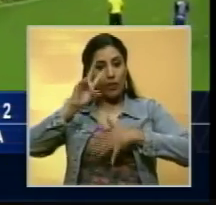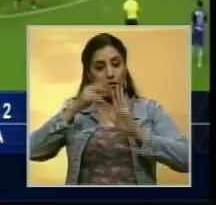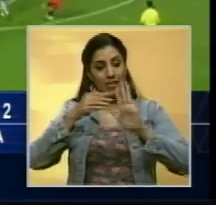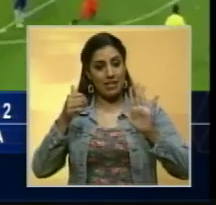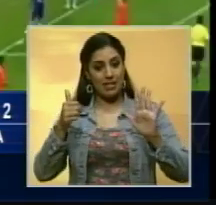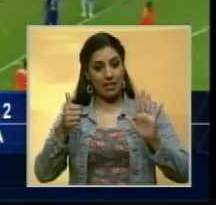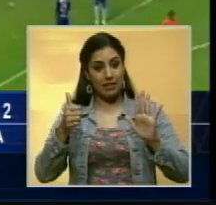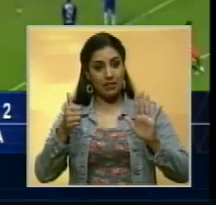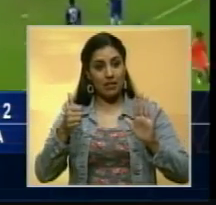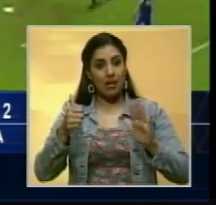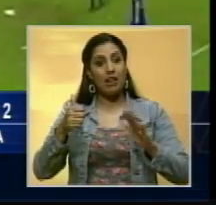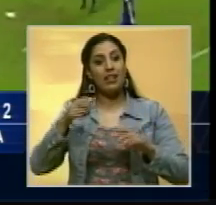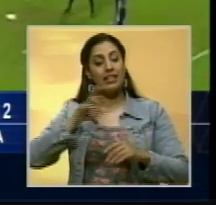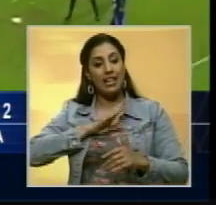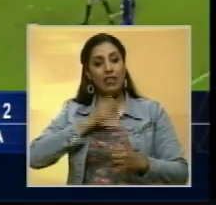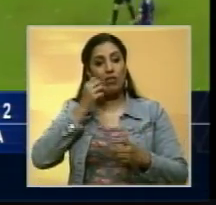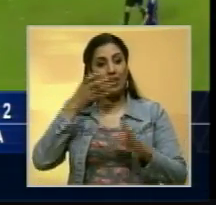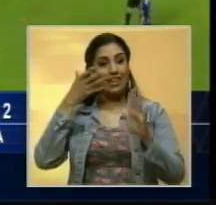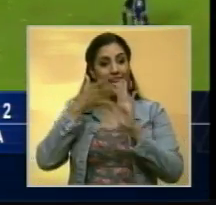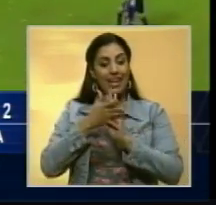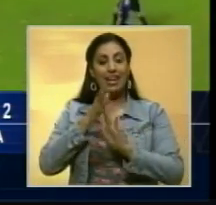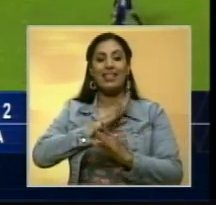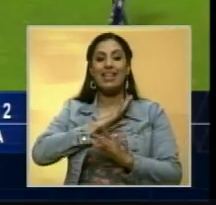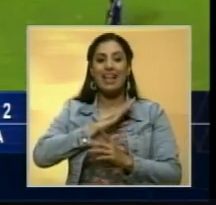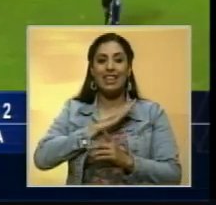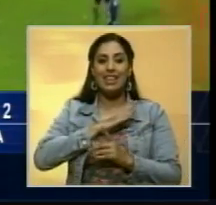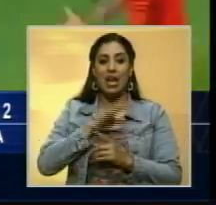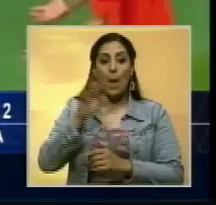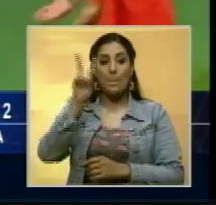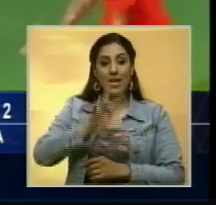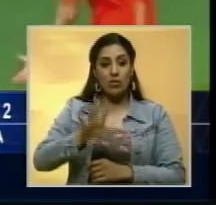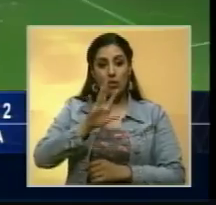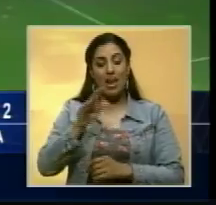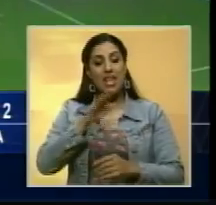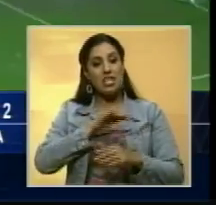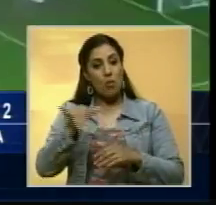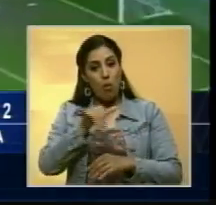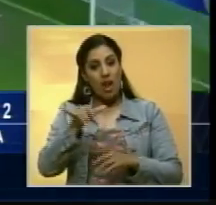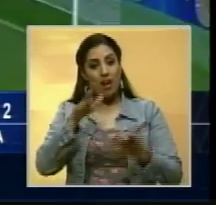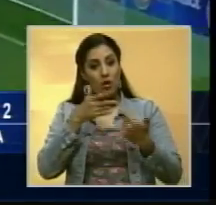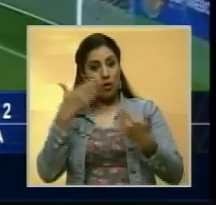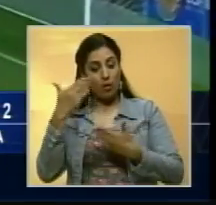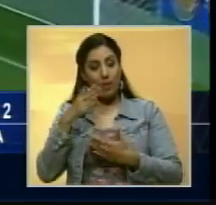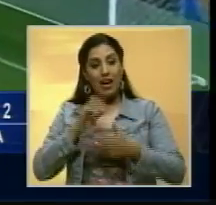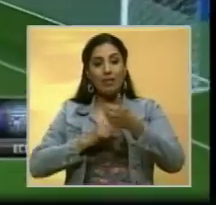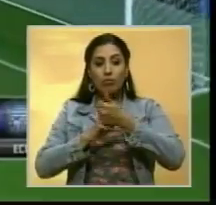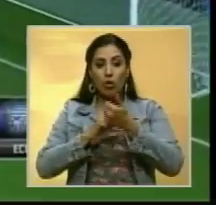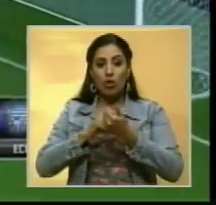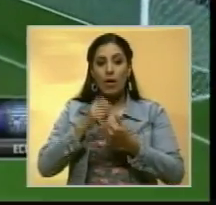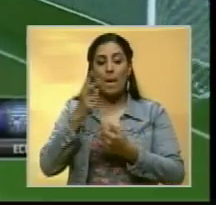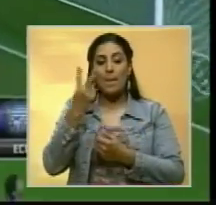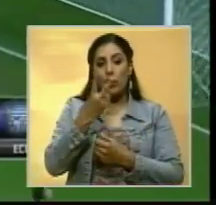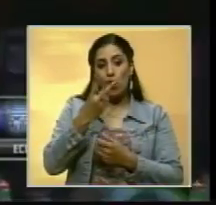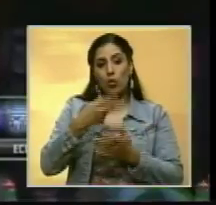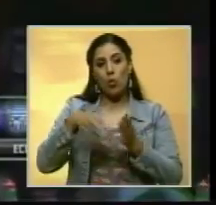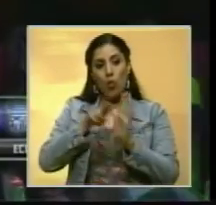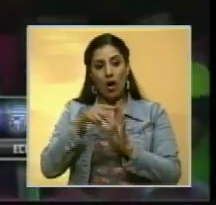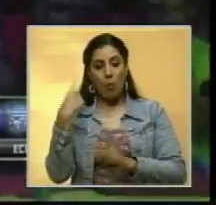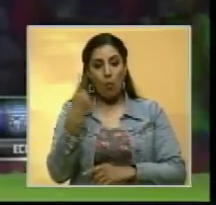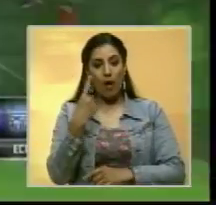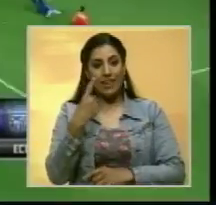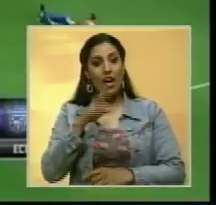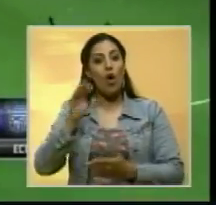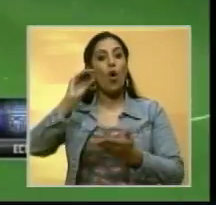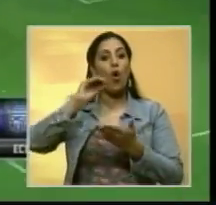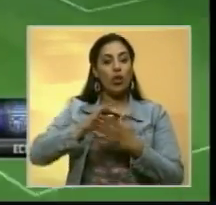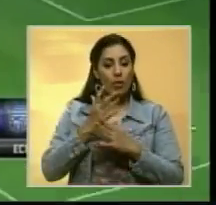2016. Andrés Flores y Freddy Sarrieta anotaron por los venezolanos, al igual que Darwin González, quien aportó par de tantos. La vuelta